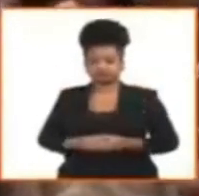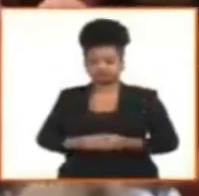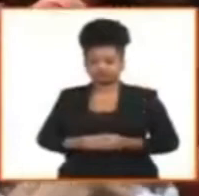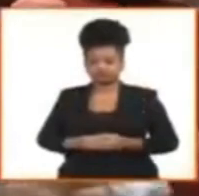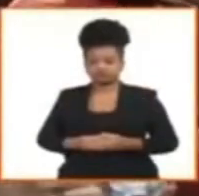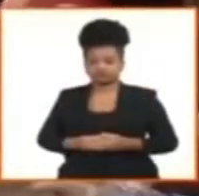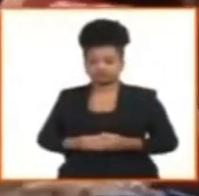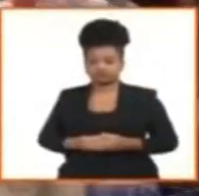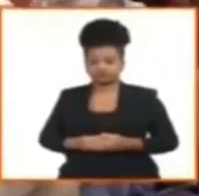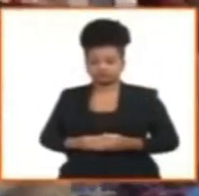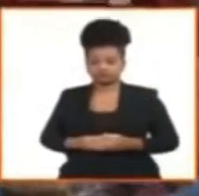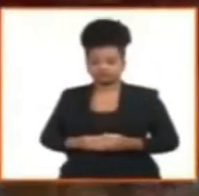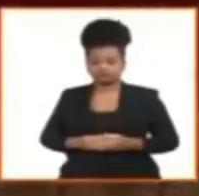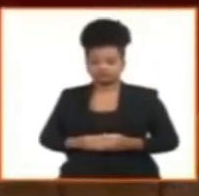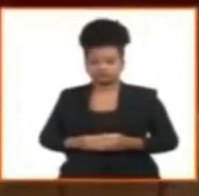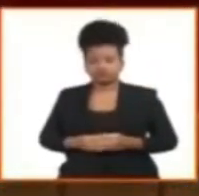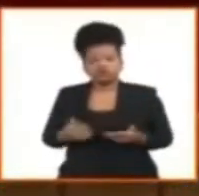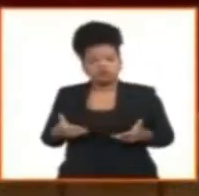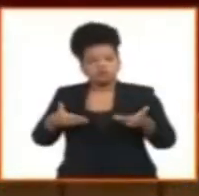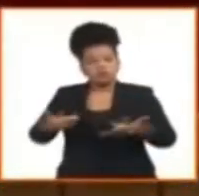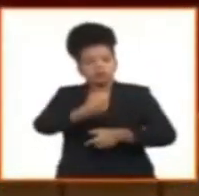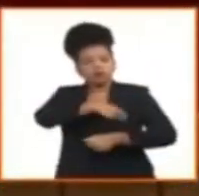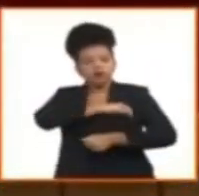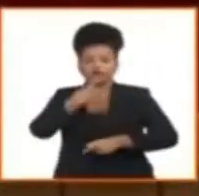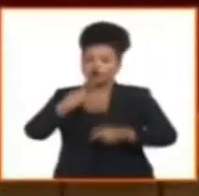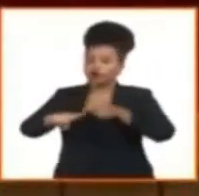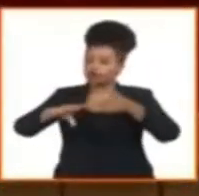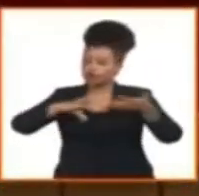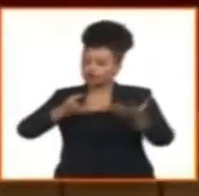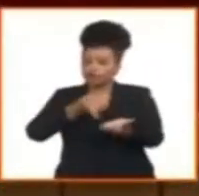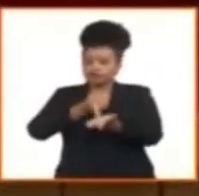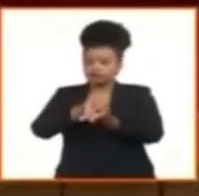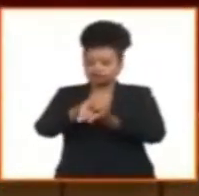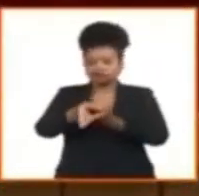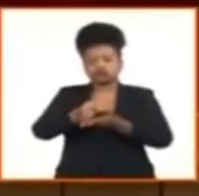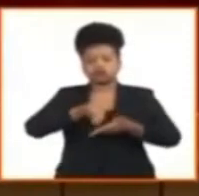que por voluntad popular abren nuevos caminos de esperanza para sus pueblos.